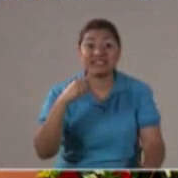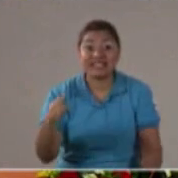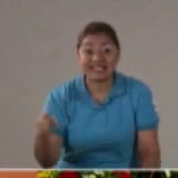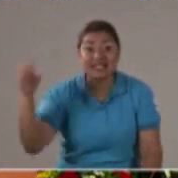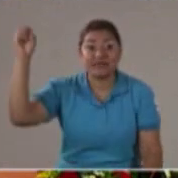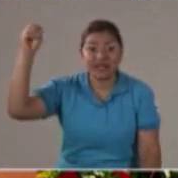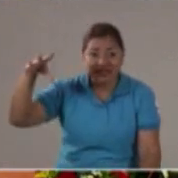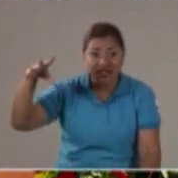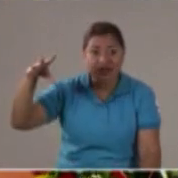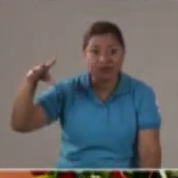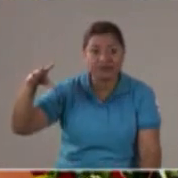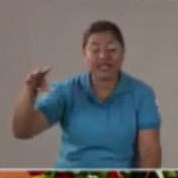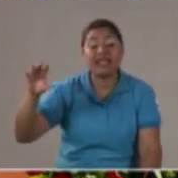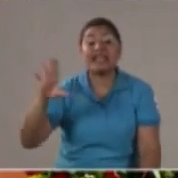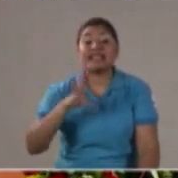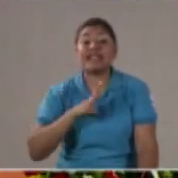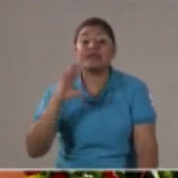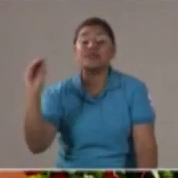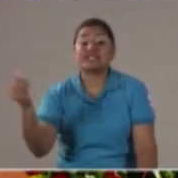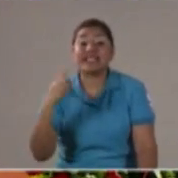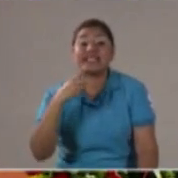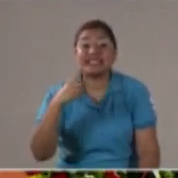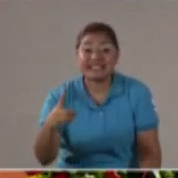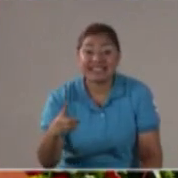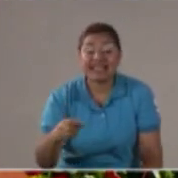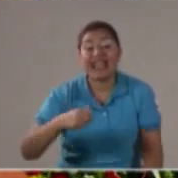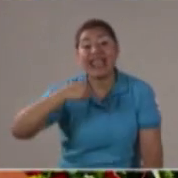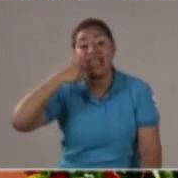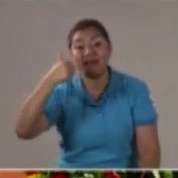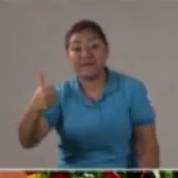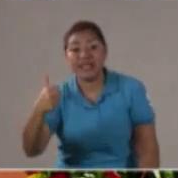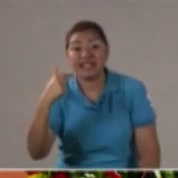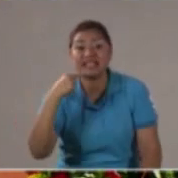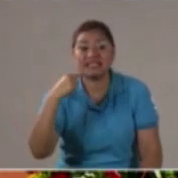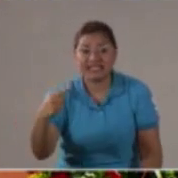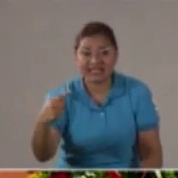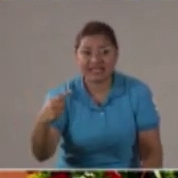qué es el bien decir que estamos diciendo.